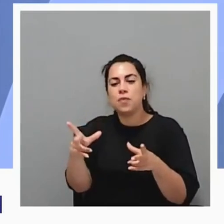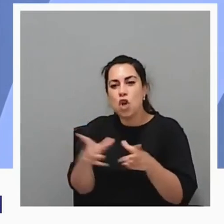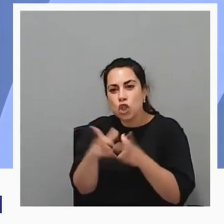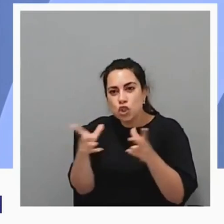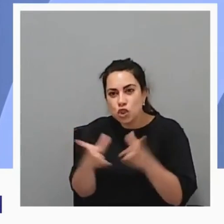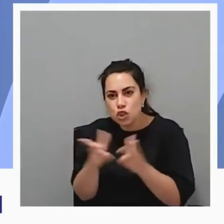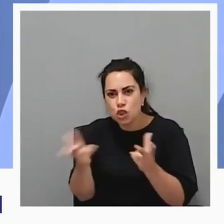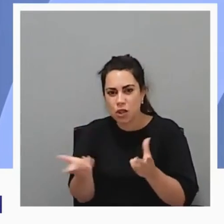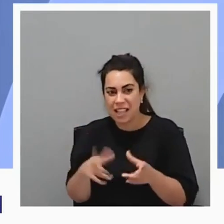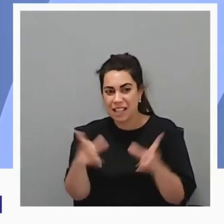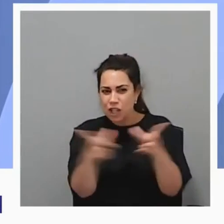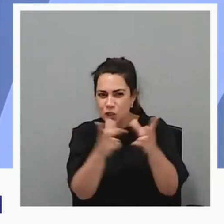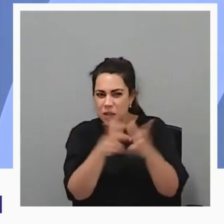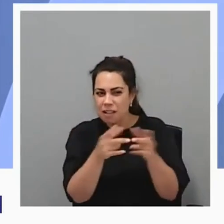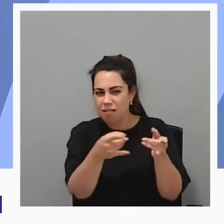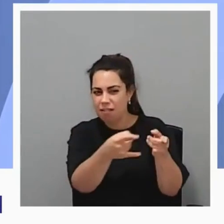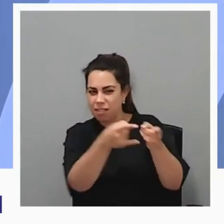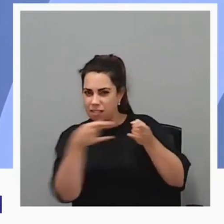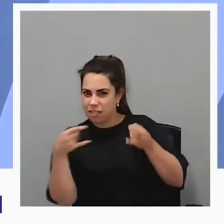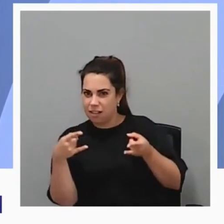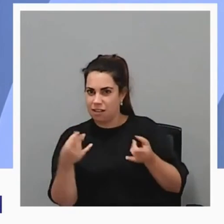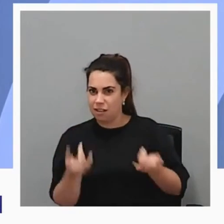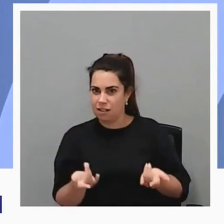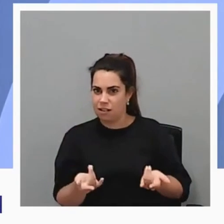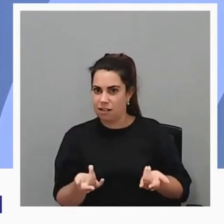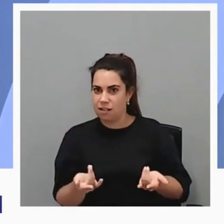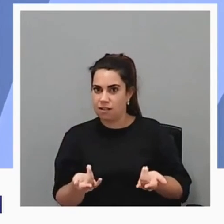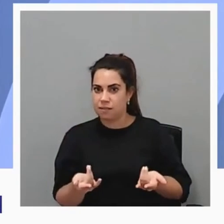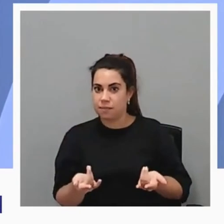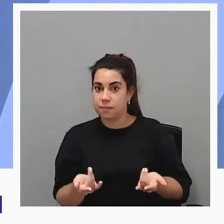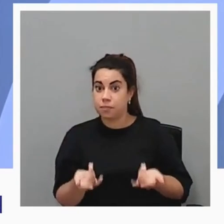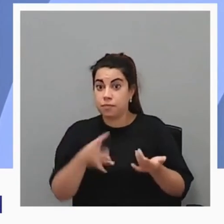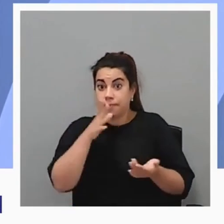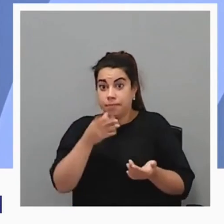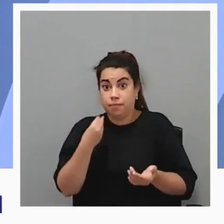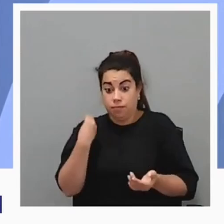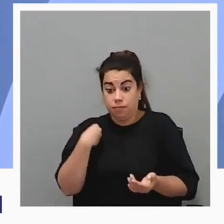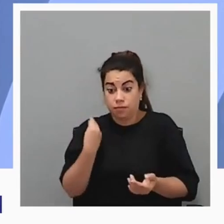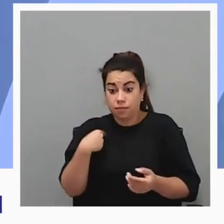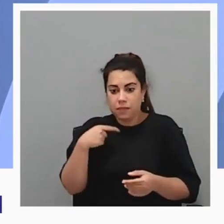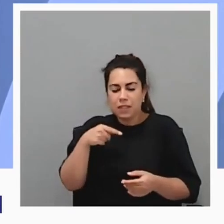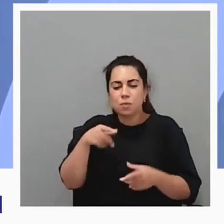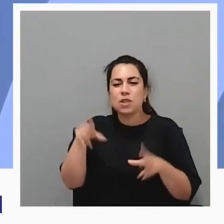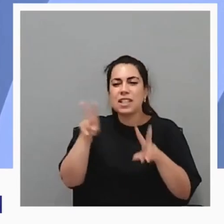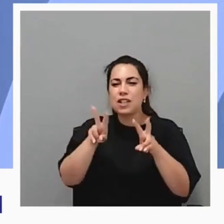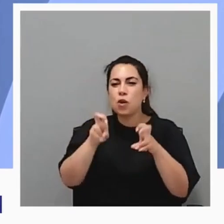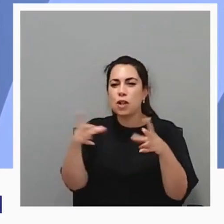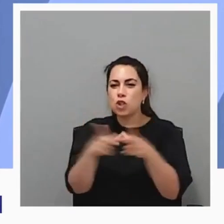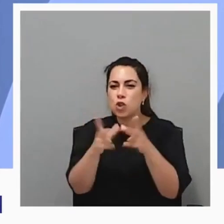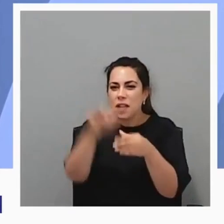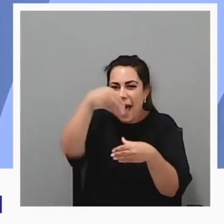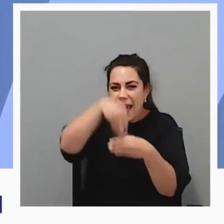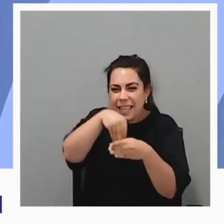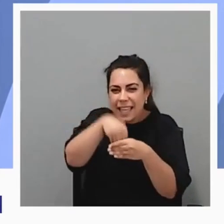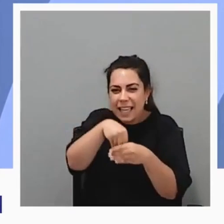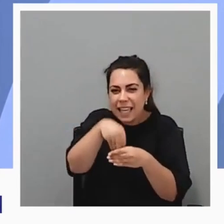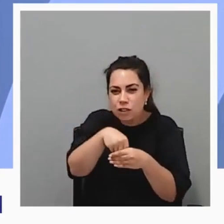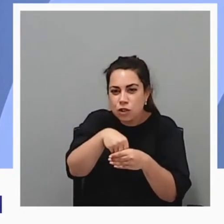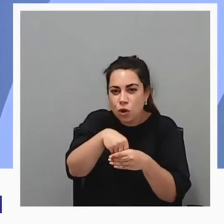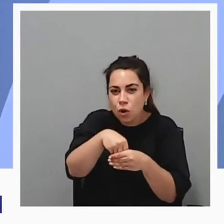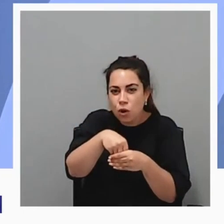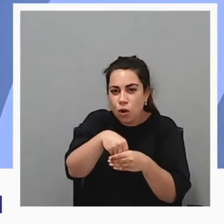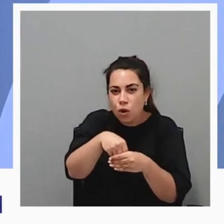como digo, precisamente porque el alma de la innovación social consiste no